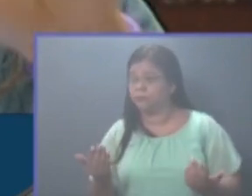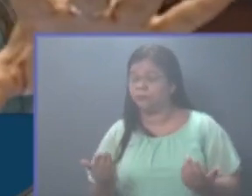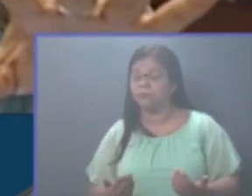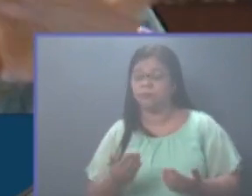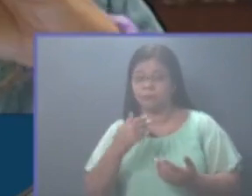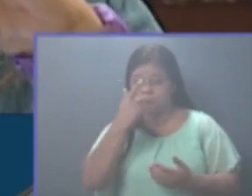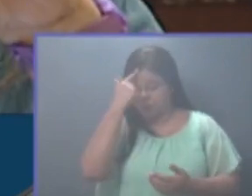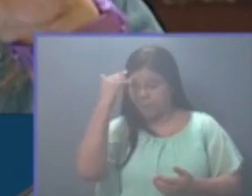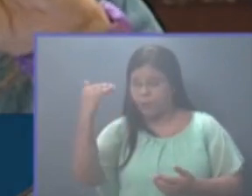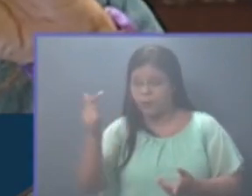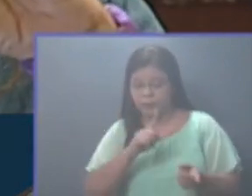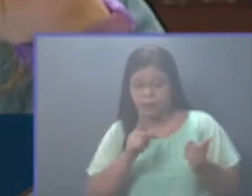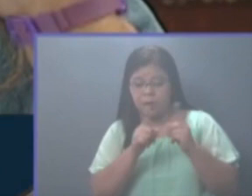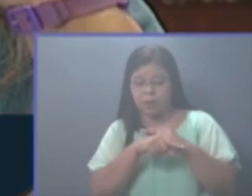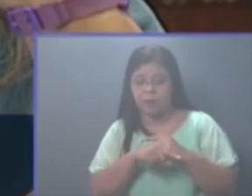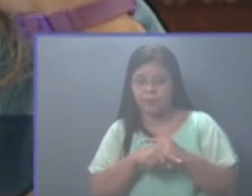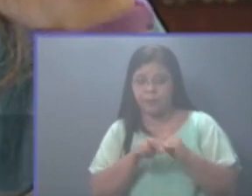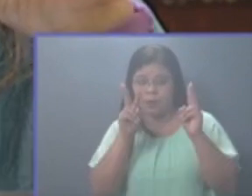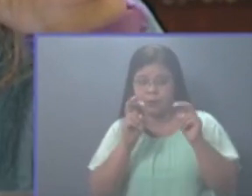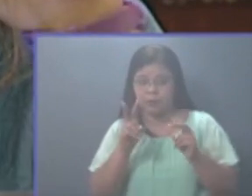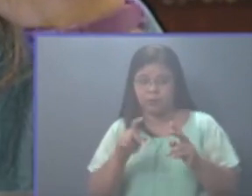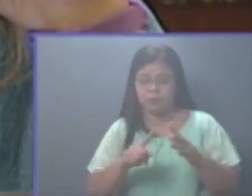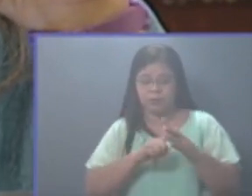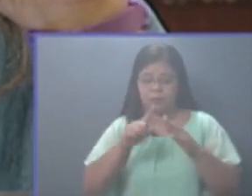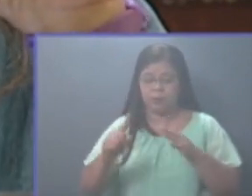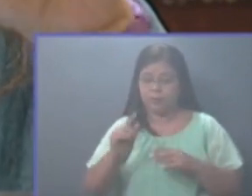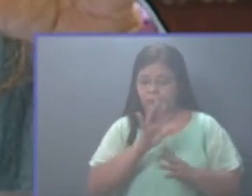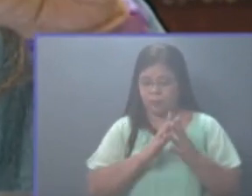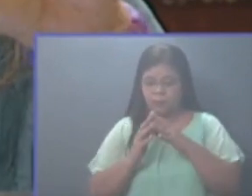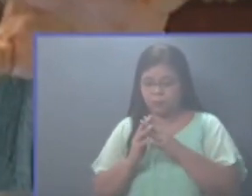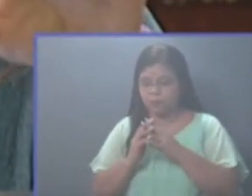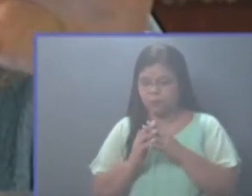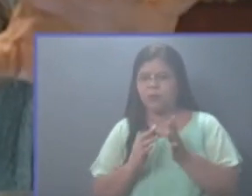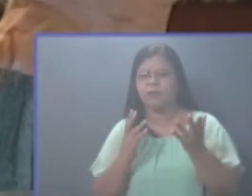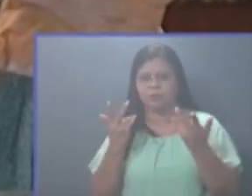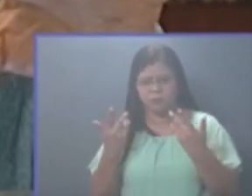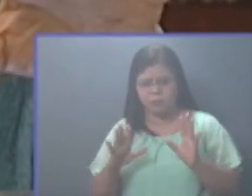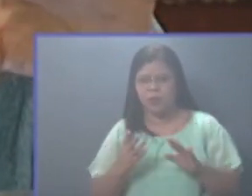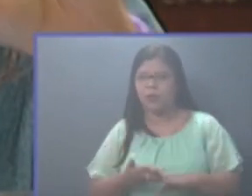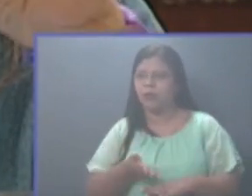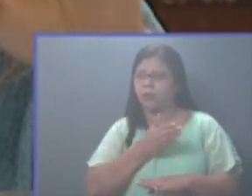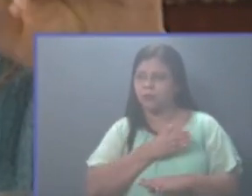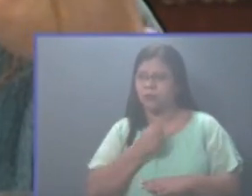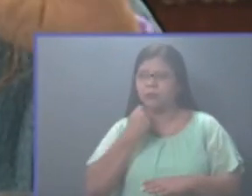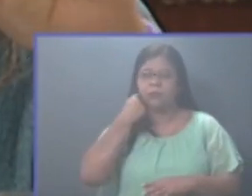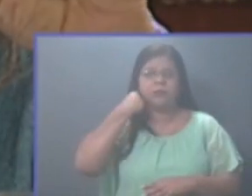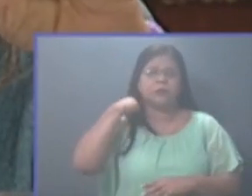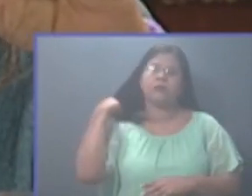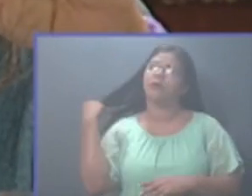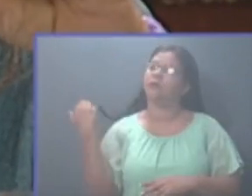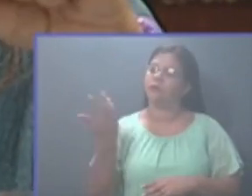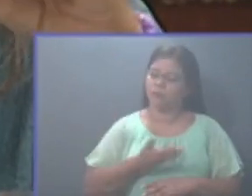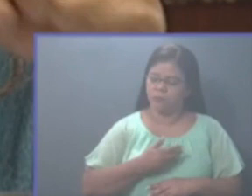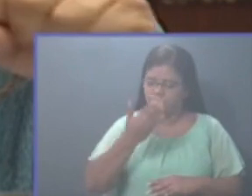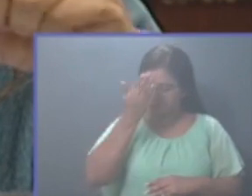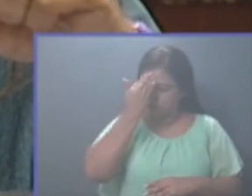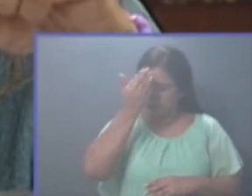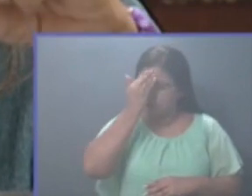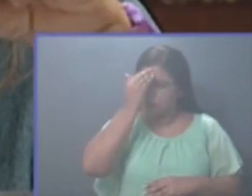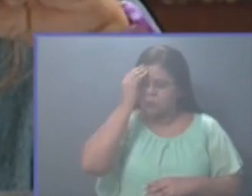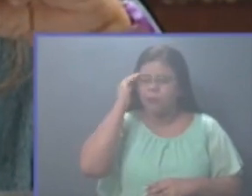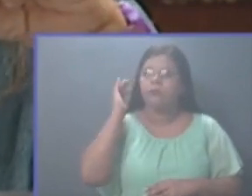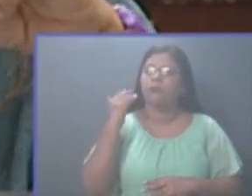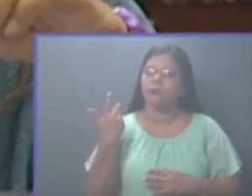la política migratoria en Estados Unidos. Vienen de experimentar, y todos lo sabemos y lo hemos